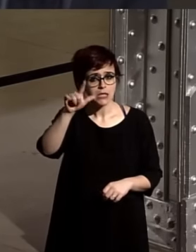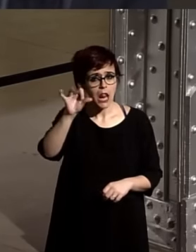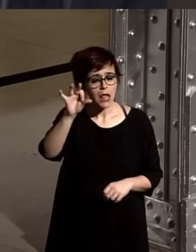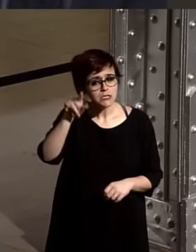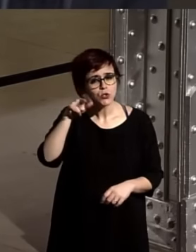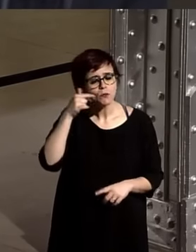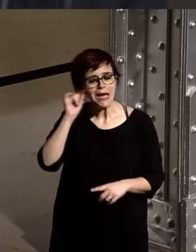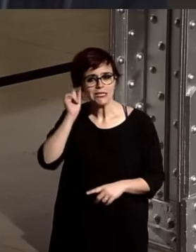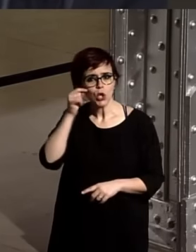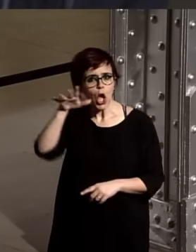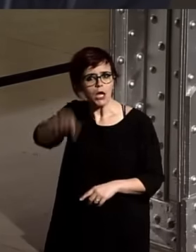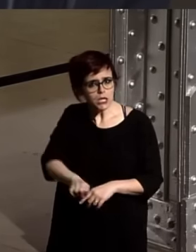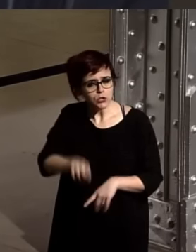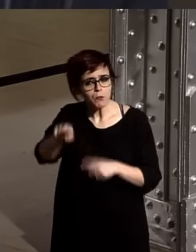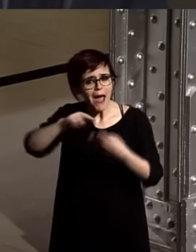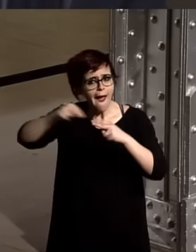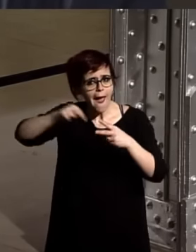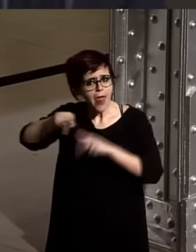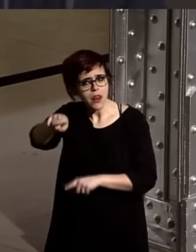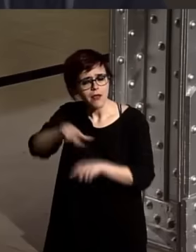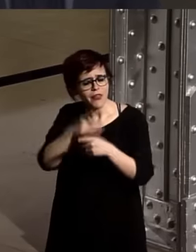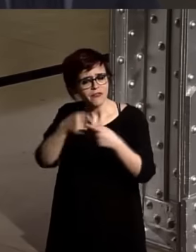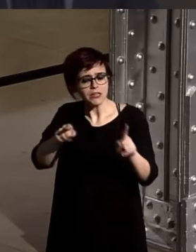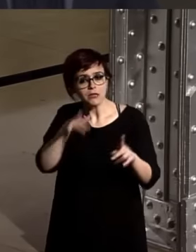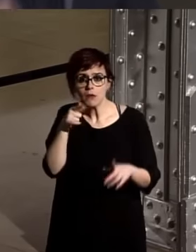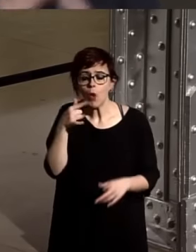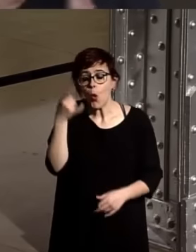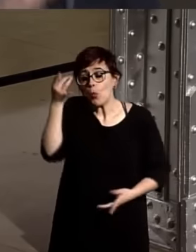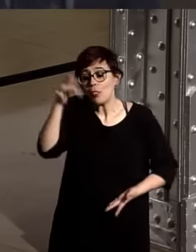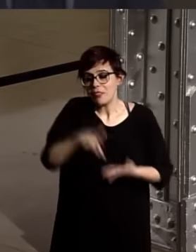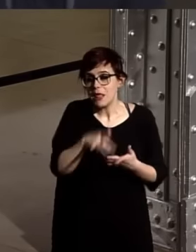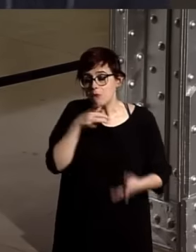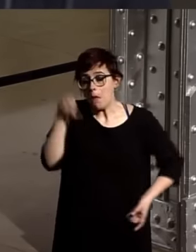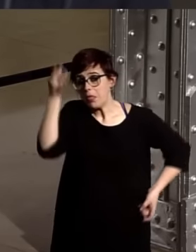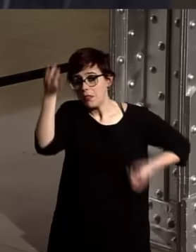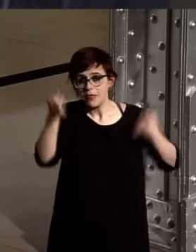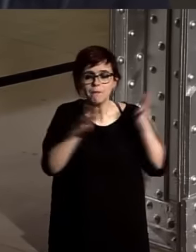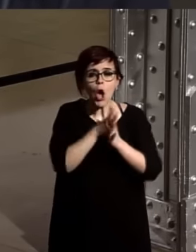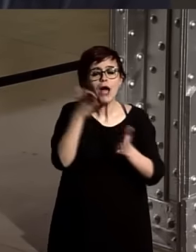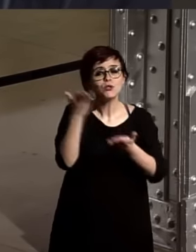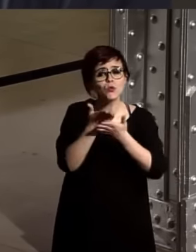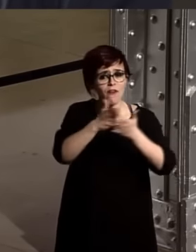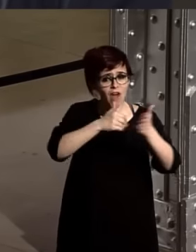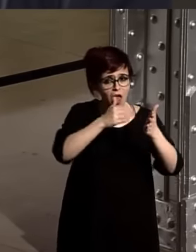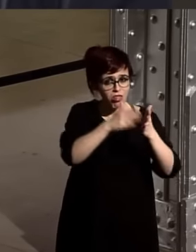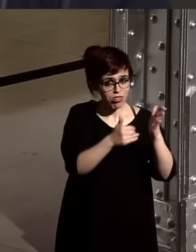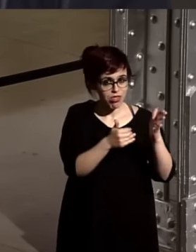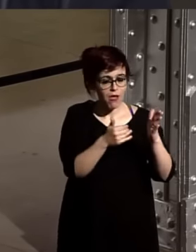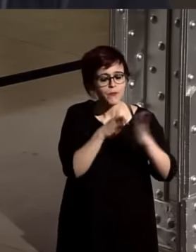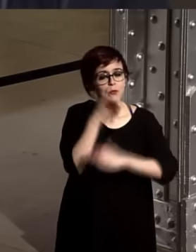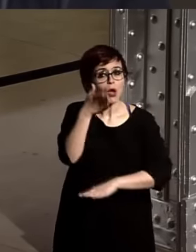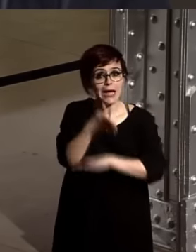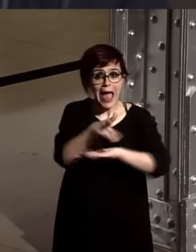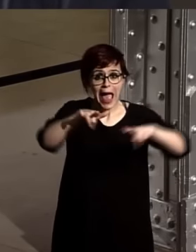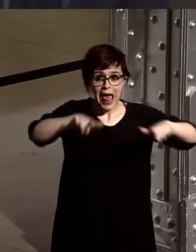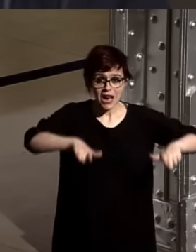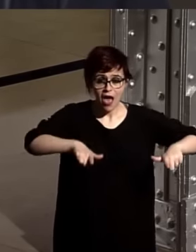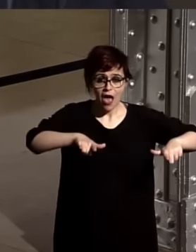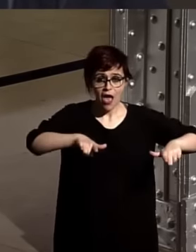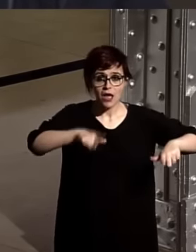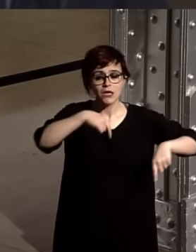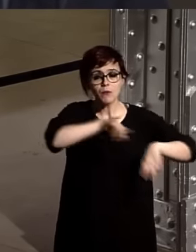sobre lo que tú querías sí un día me fui a la aventura estaba estudiando en Valencia eh Y entonces en Valencia no tenía